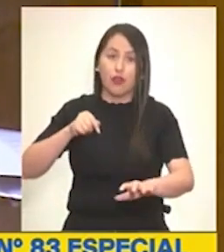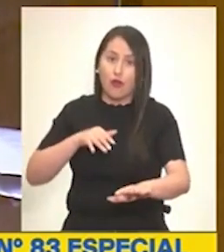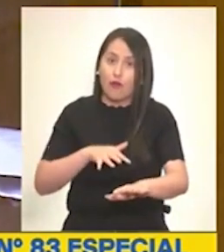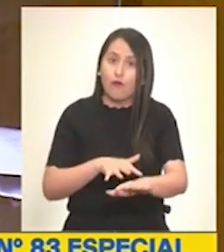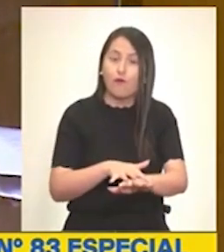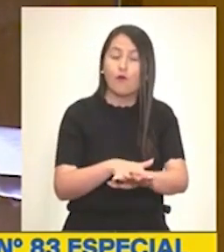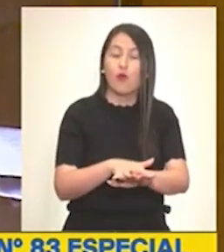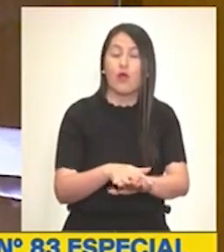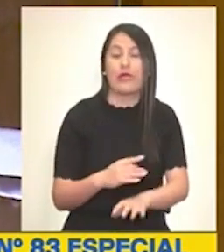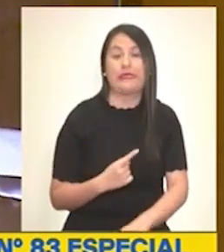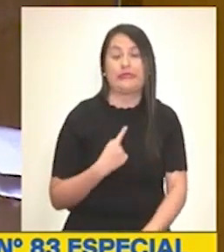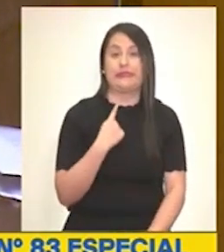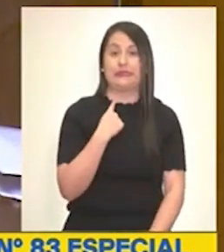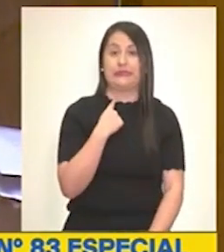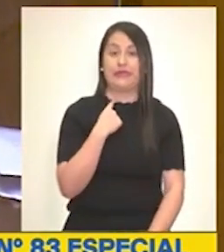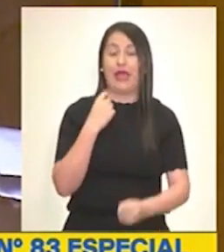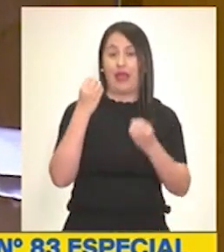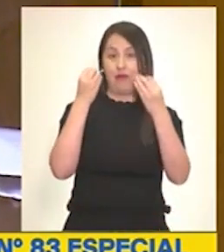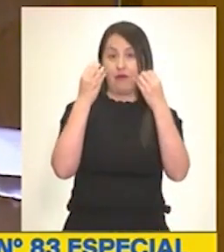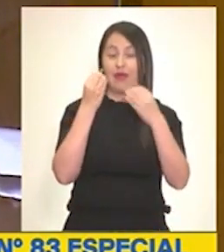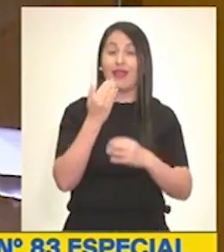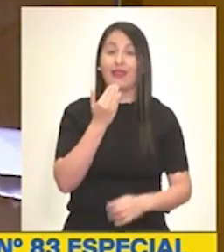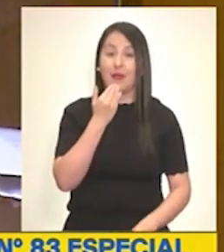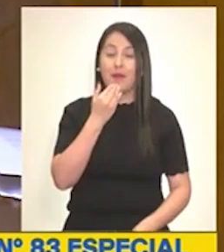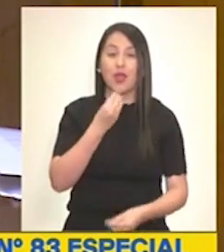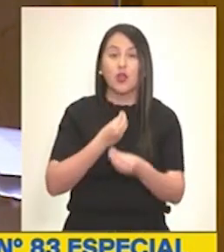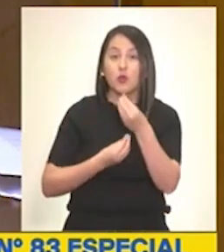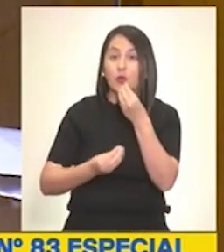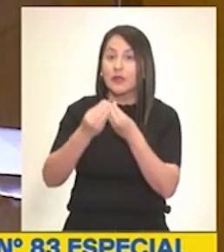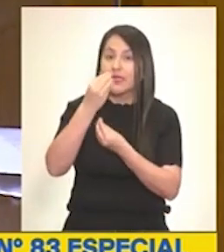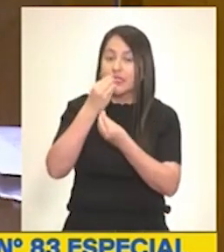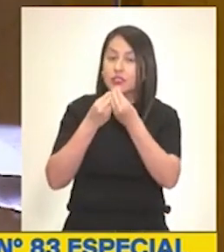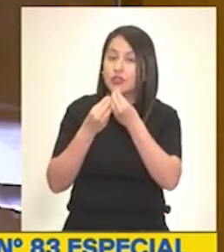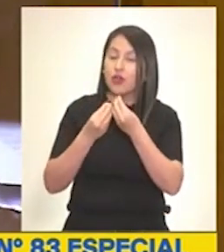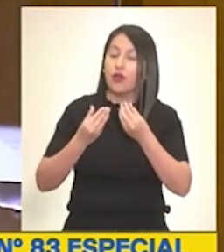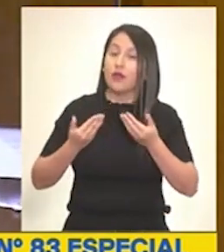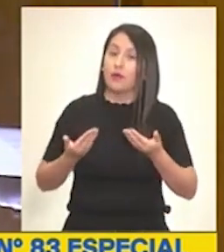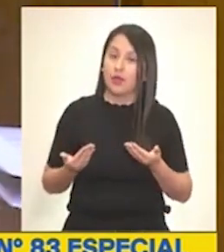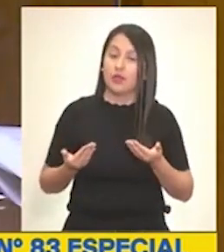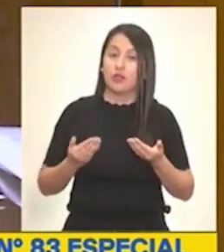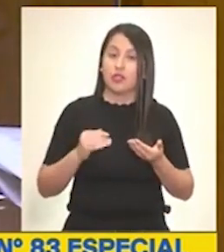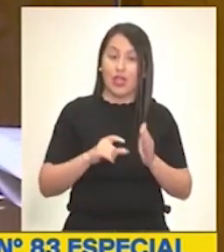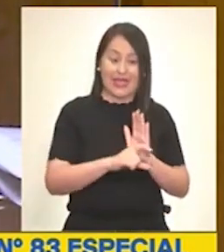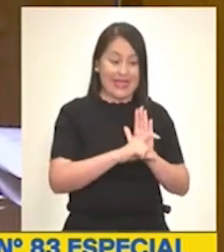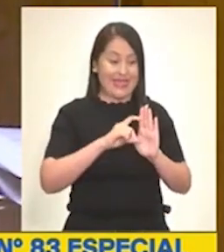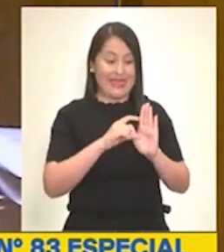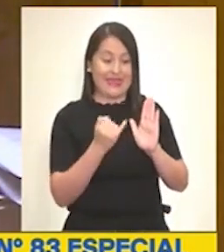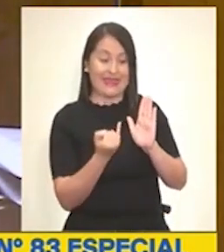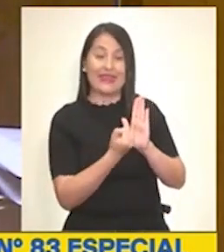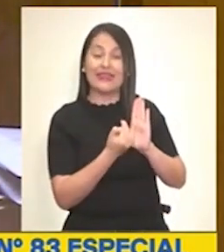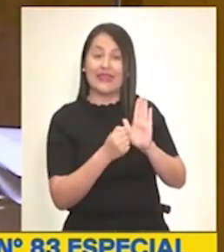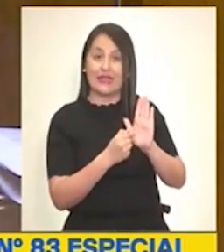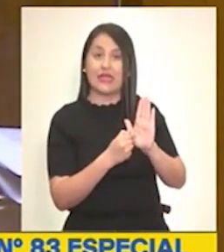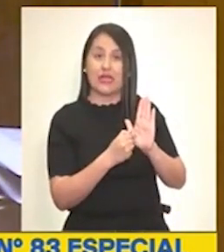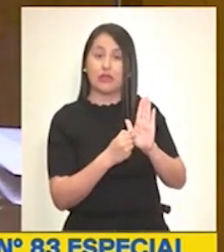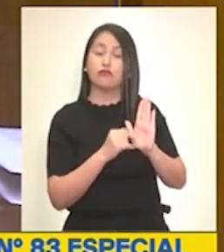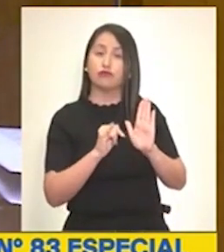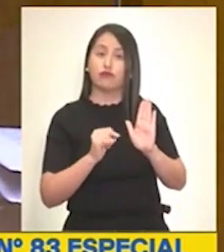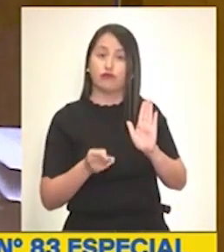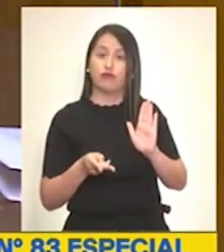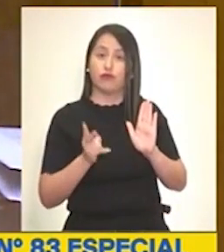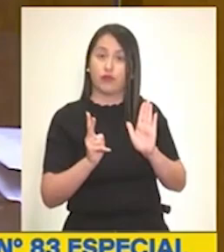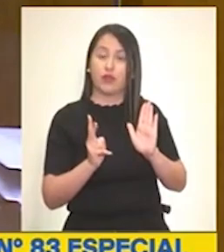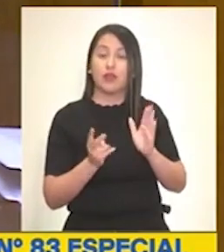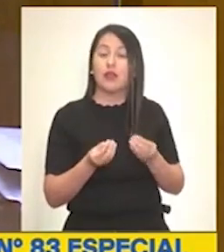en el aprendizaje Incluso en la nutrición y por eso presidente Me parece que si bien es cierto la indicación es absolutamente válida Es